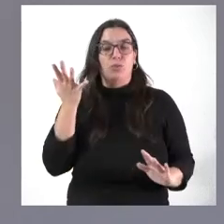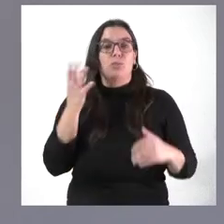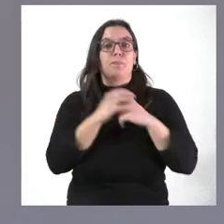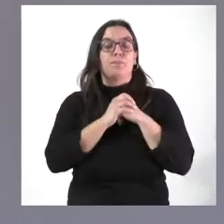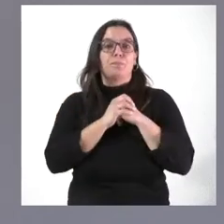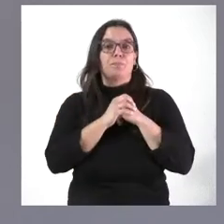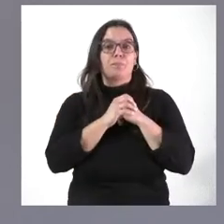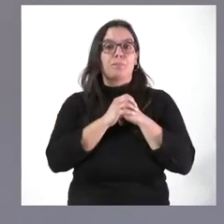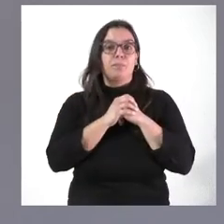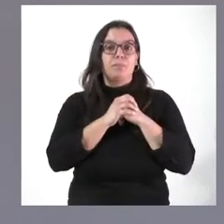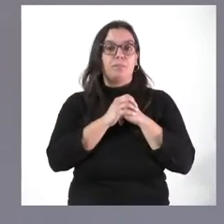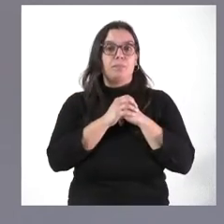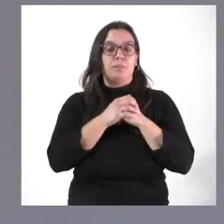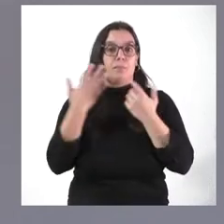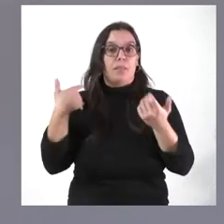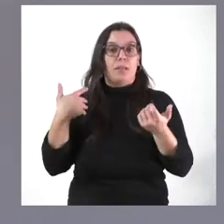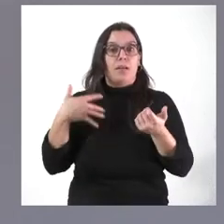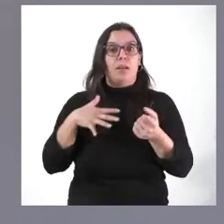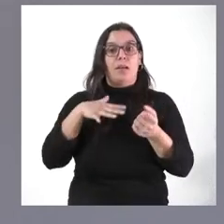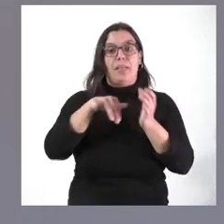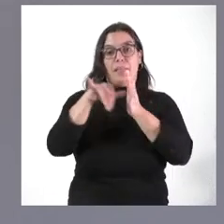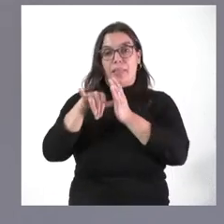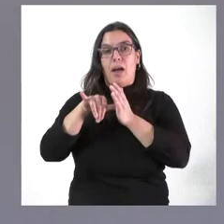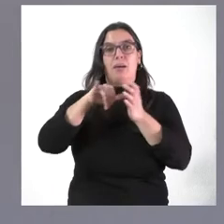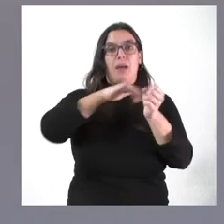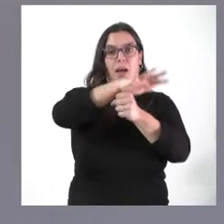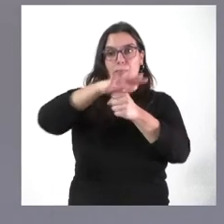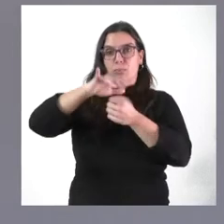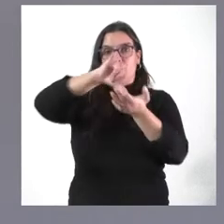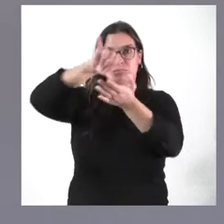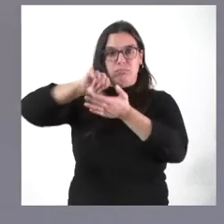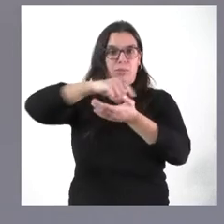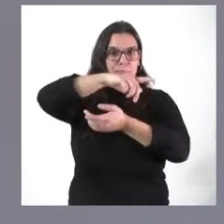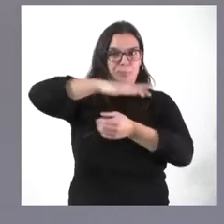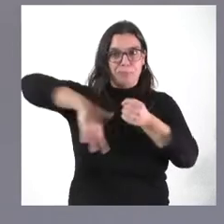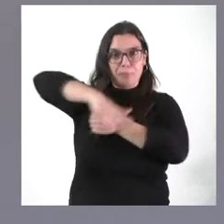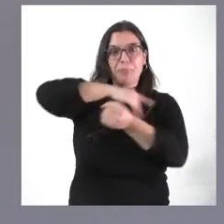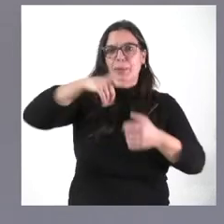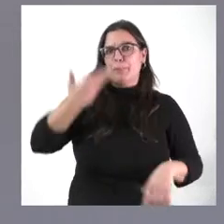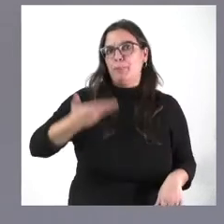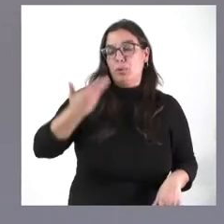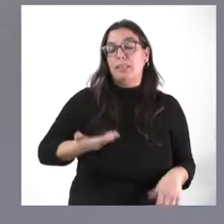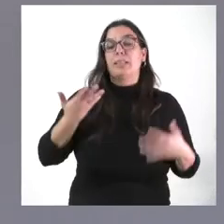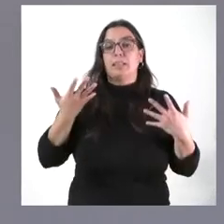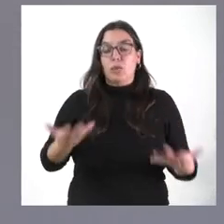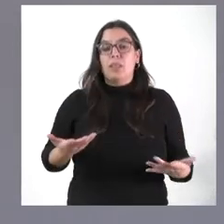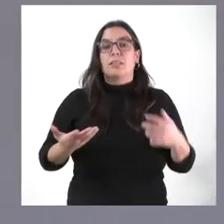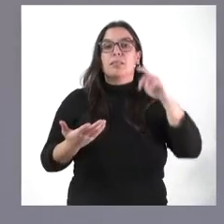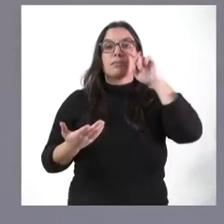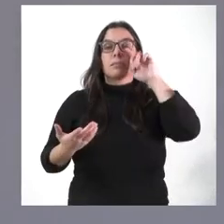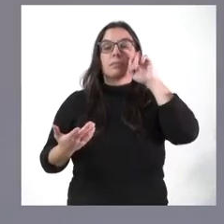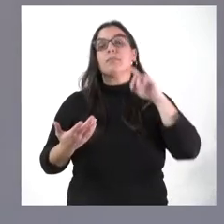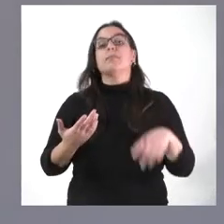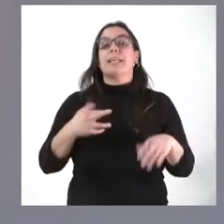en el ámbito periurbano y por tanto un trabajo muy relevante En ese sentido hay que señalar que con estos recursos